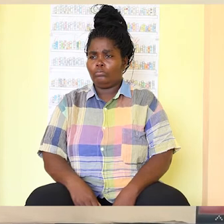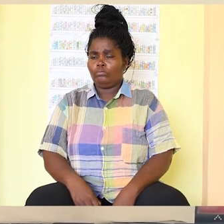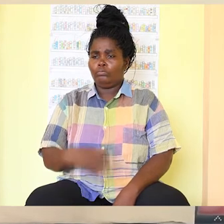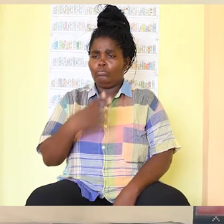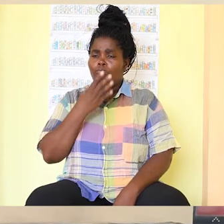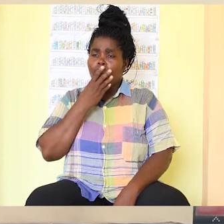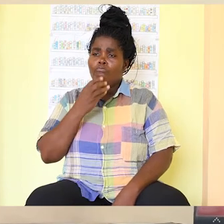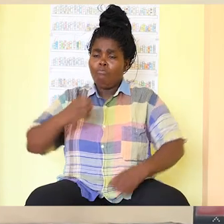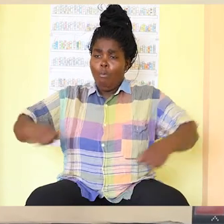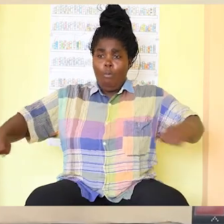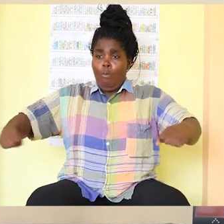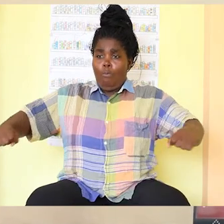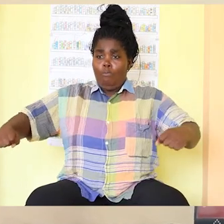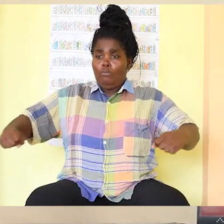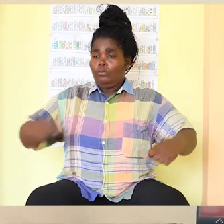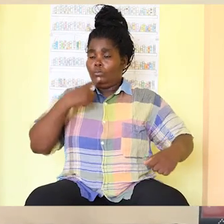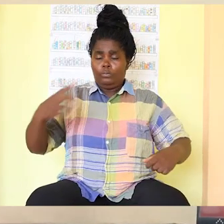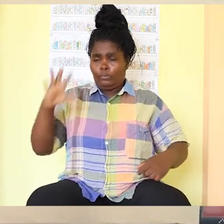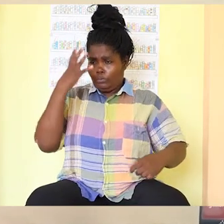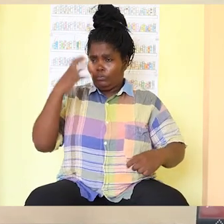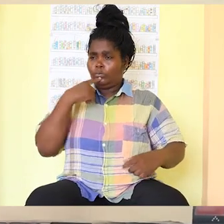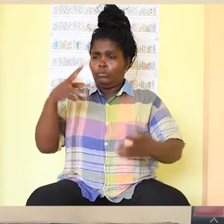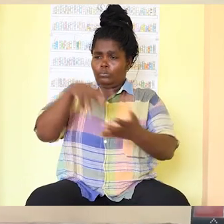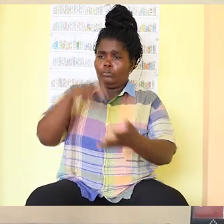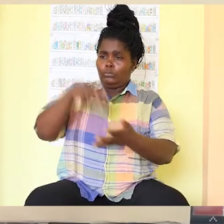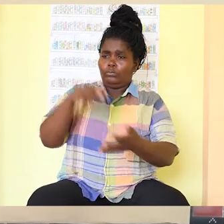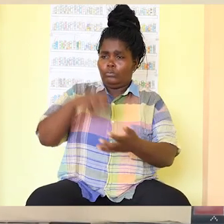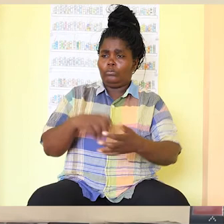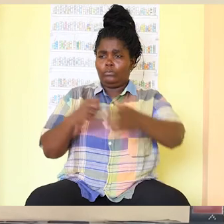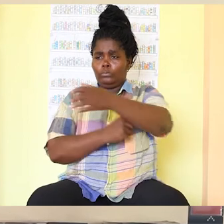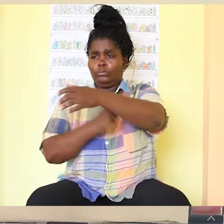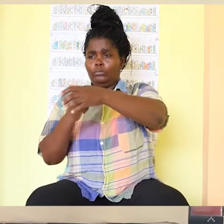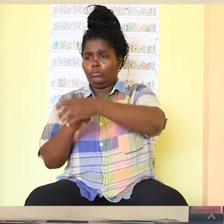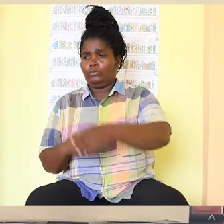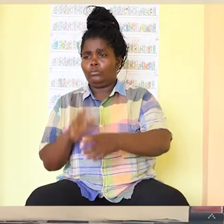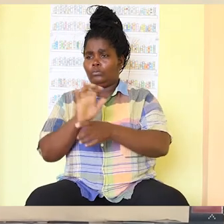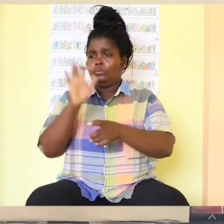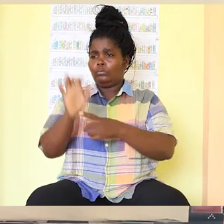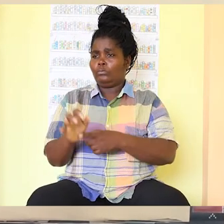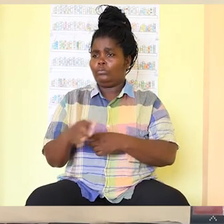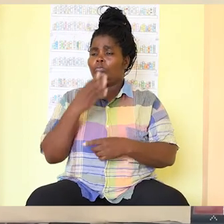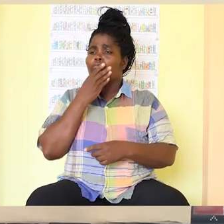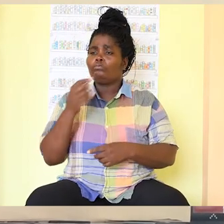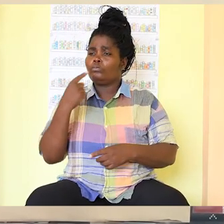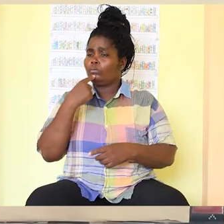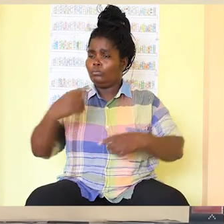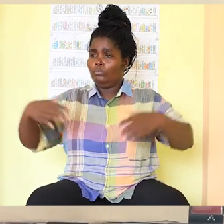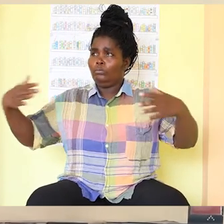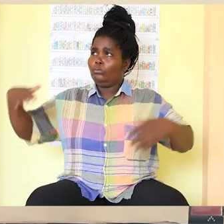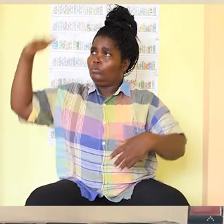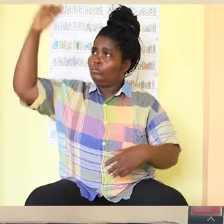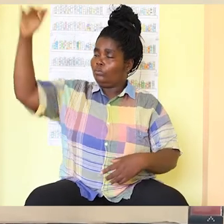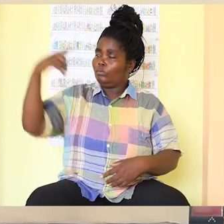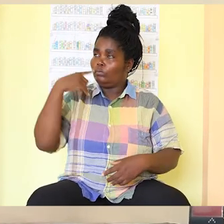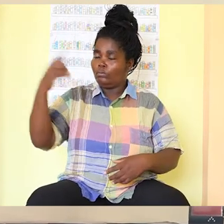El ogro furioso comenzó a dar saltos por el puente. Entonces el chivo chivón grande agachó